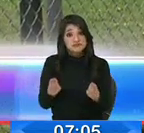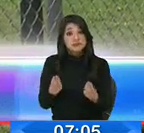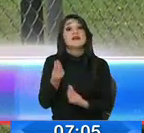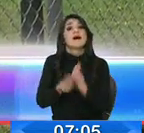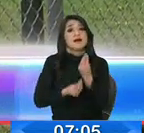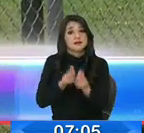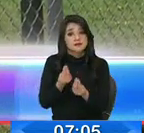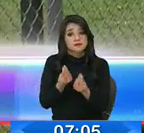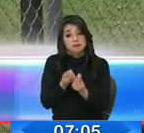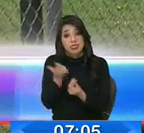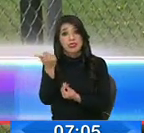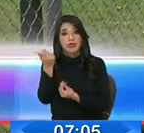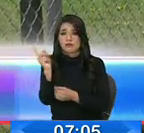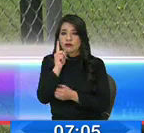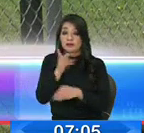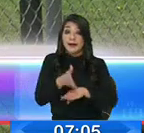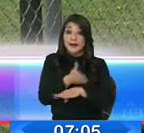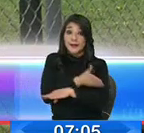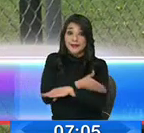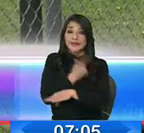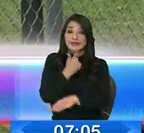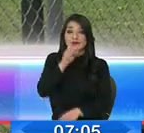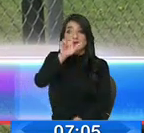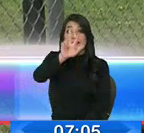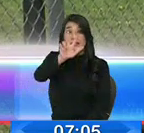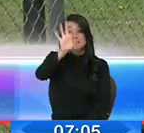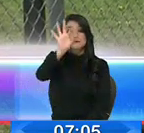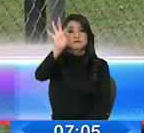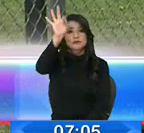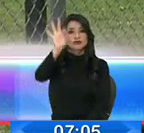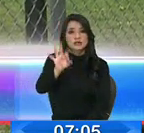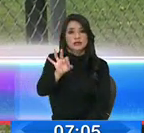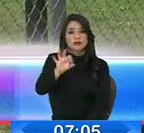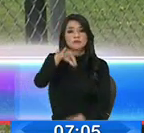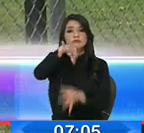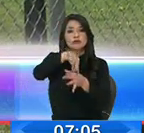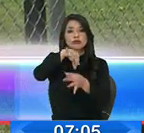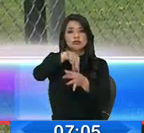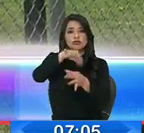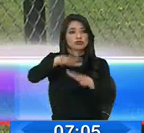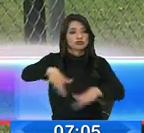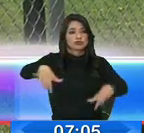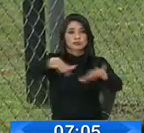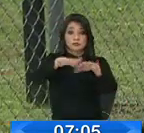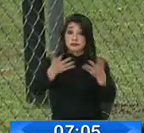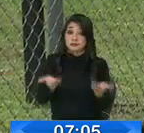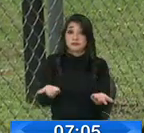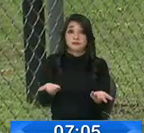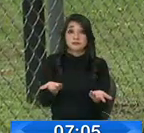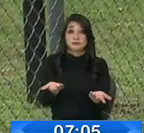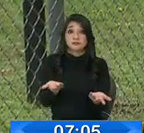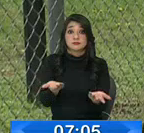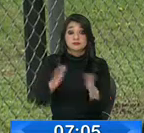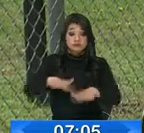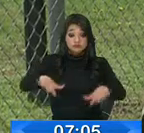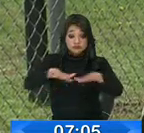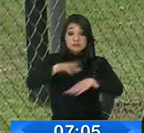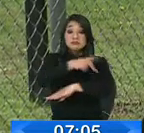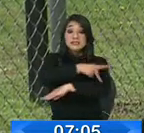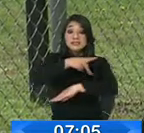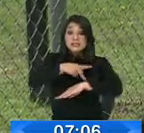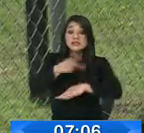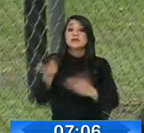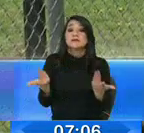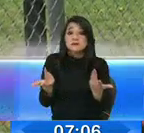debe no tener el 3% de los votos de la jurisdicción. La jurisdicción de Pichincha